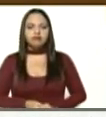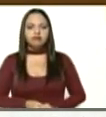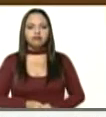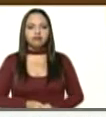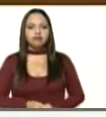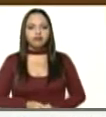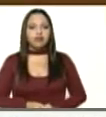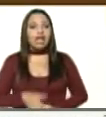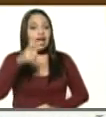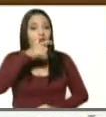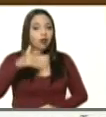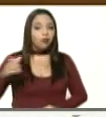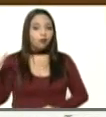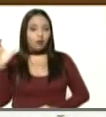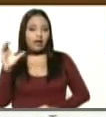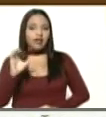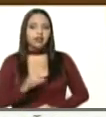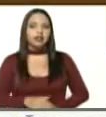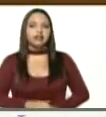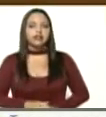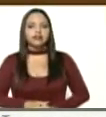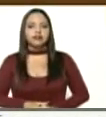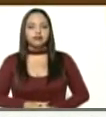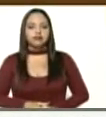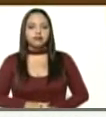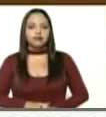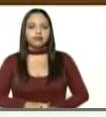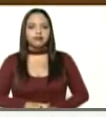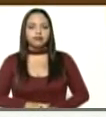Es el pueblo de Caracas,